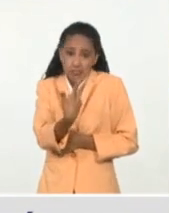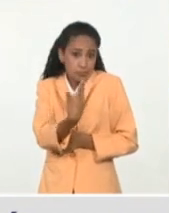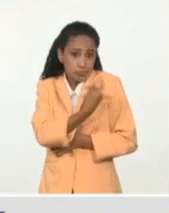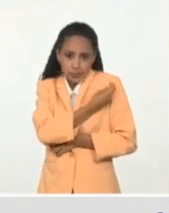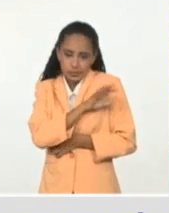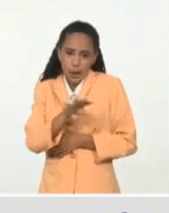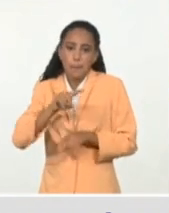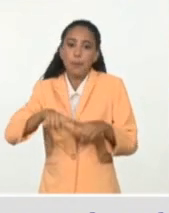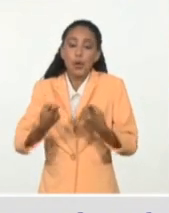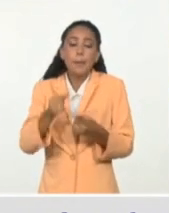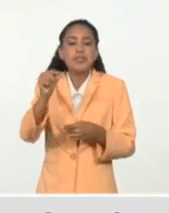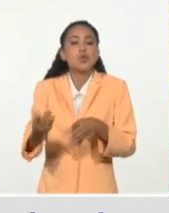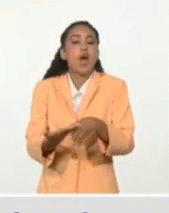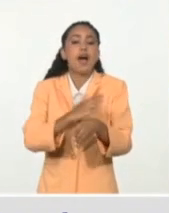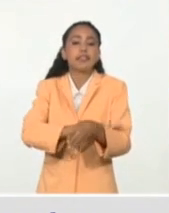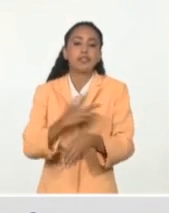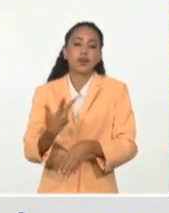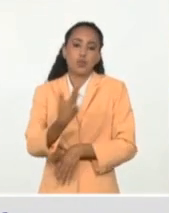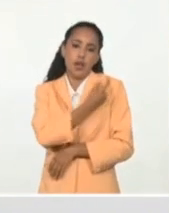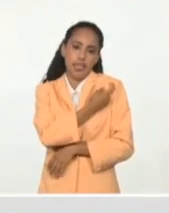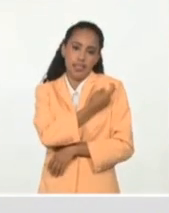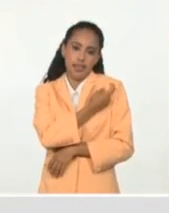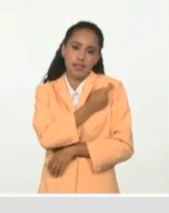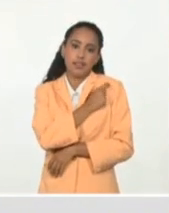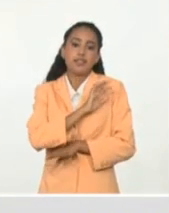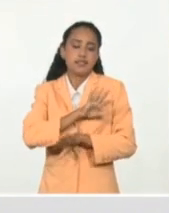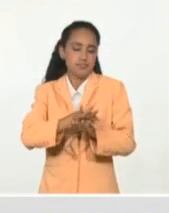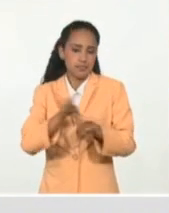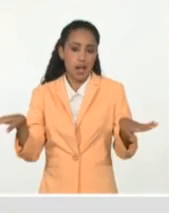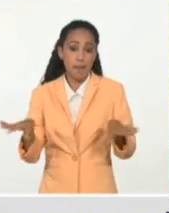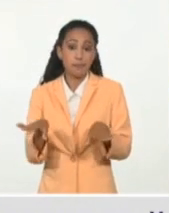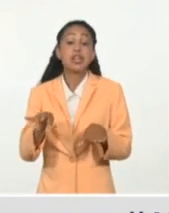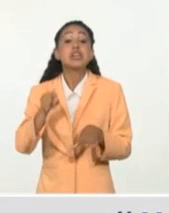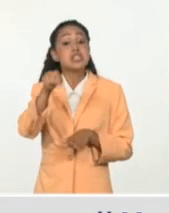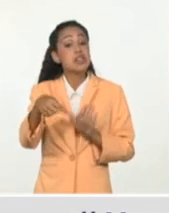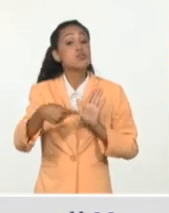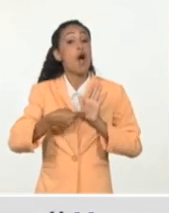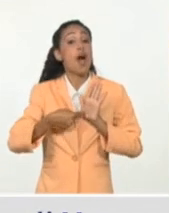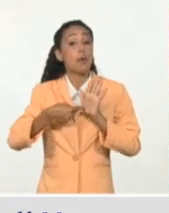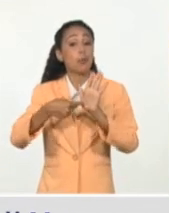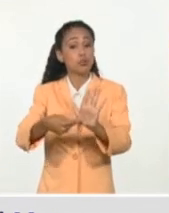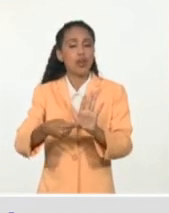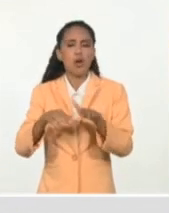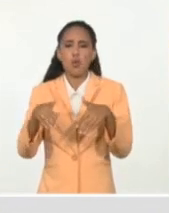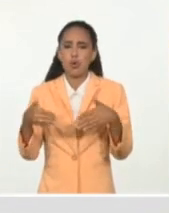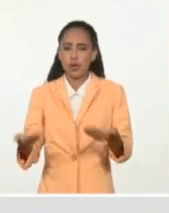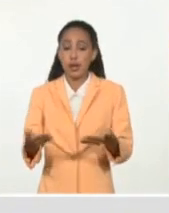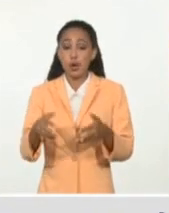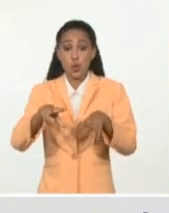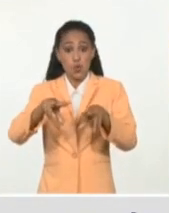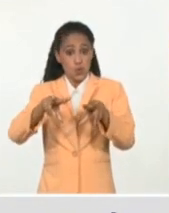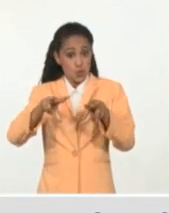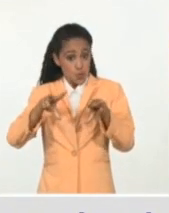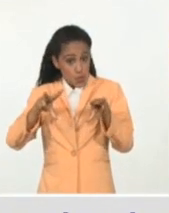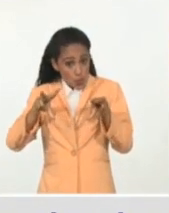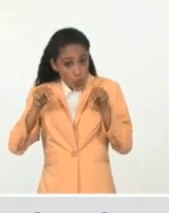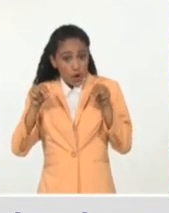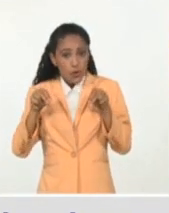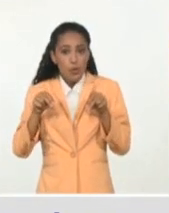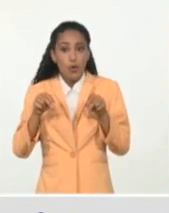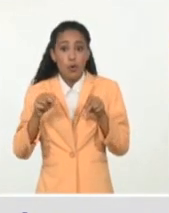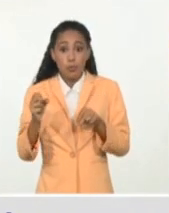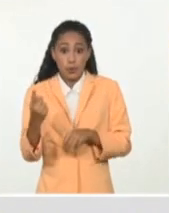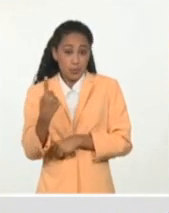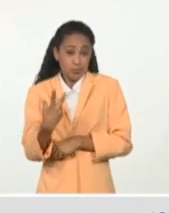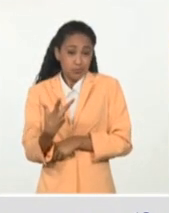ellas con la infección natural del virus. Y se ha demostrado que con un nuevo reto, un solo reto a la inmunidad de